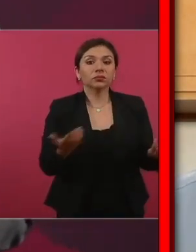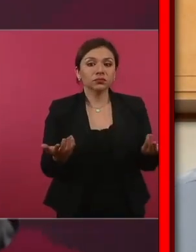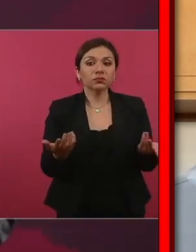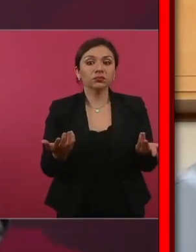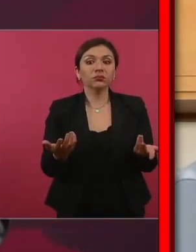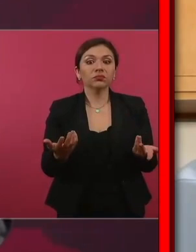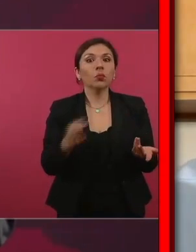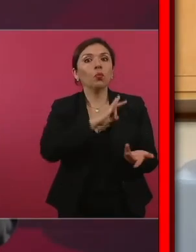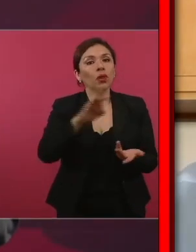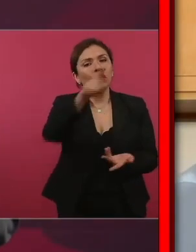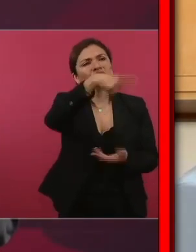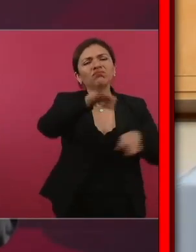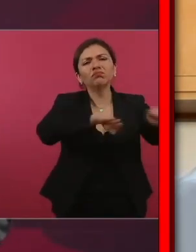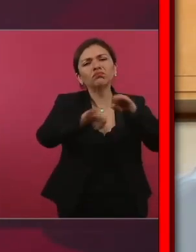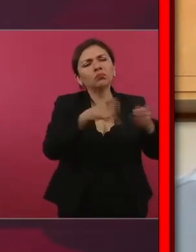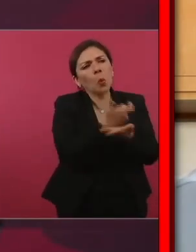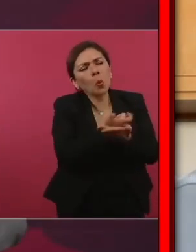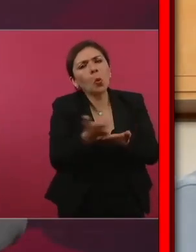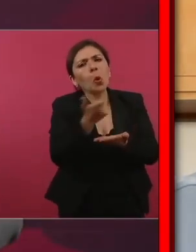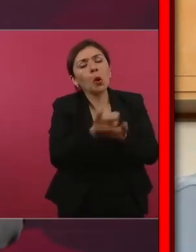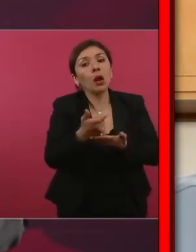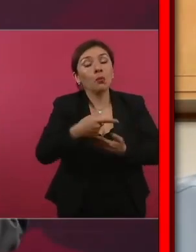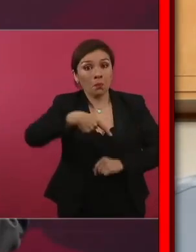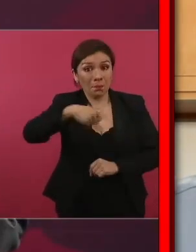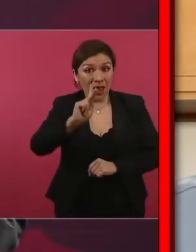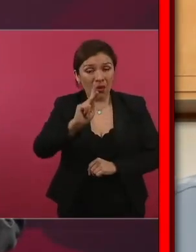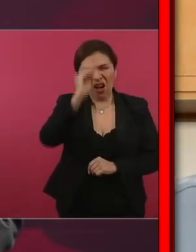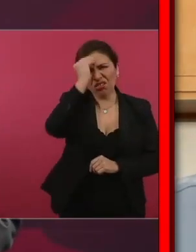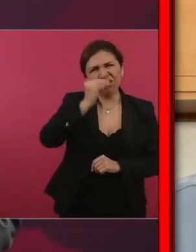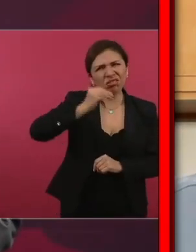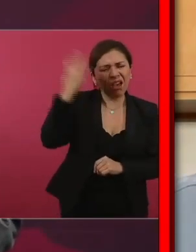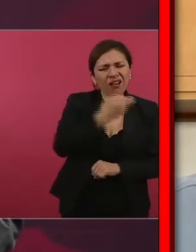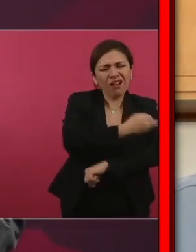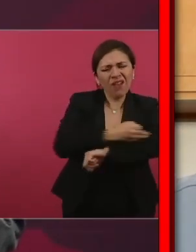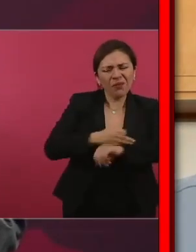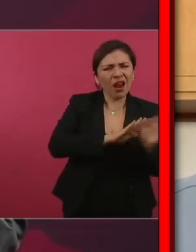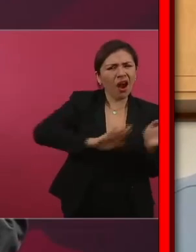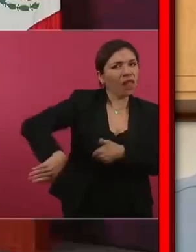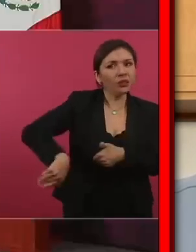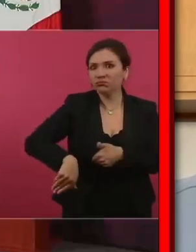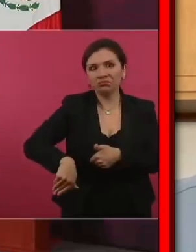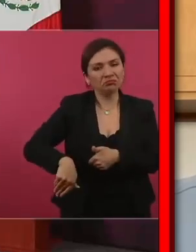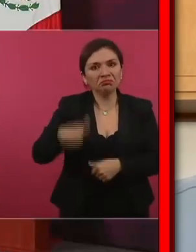tiene ingresos y no se olvida de su familia